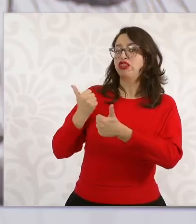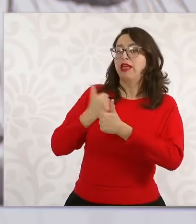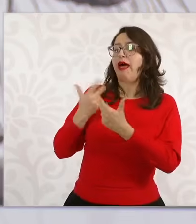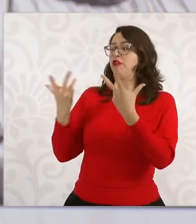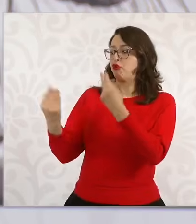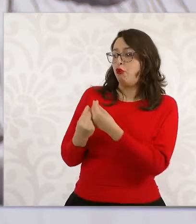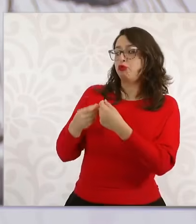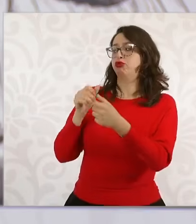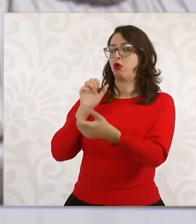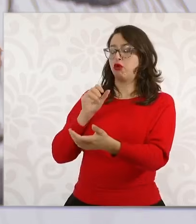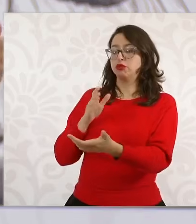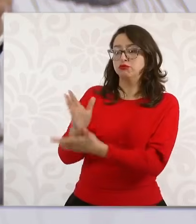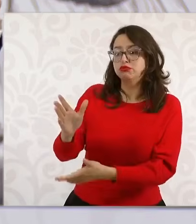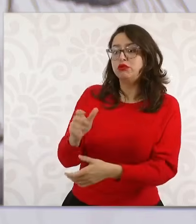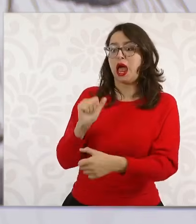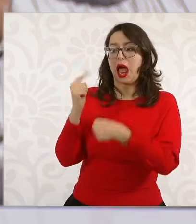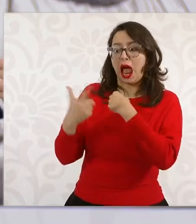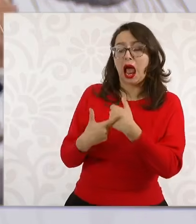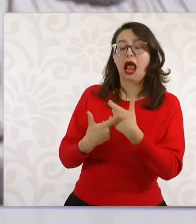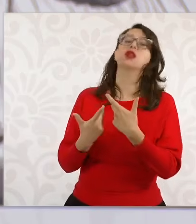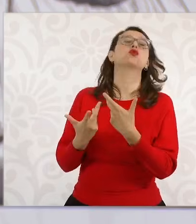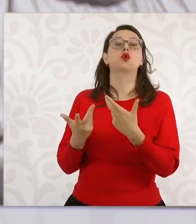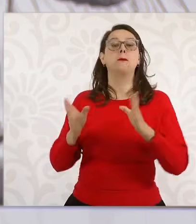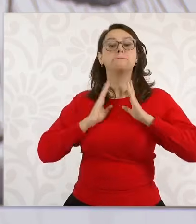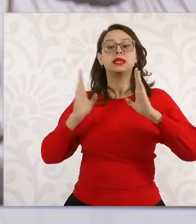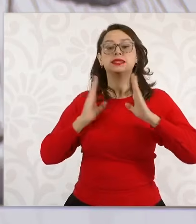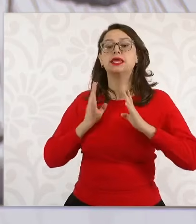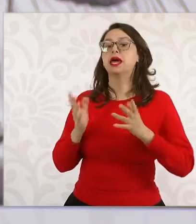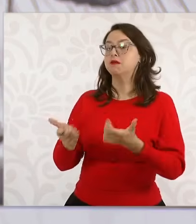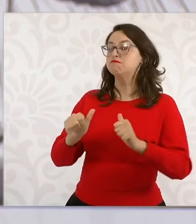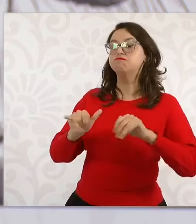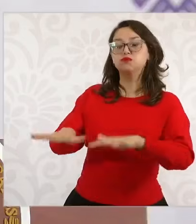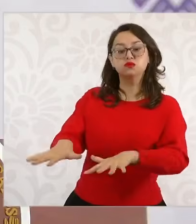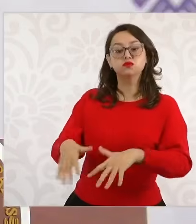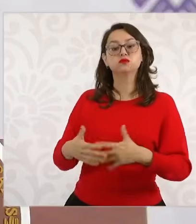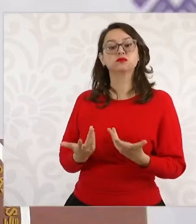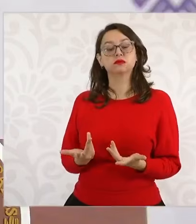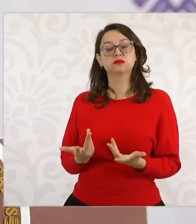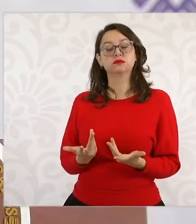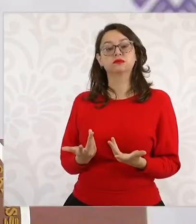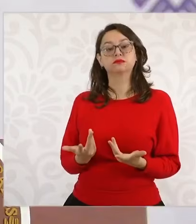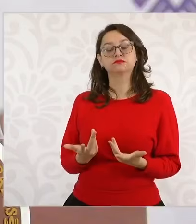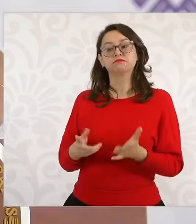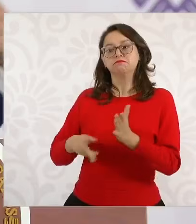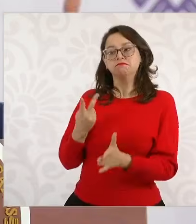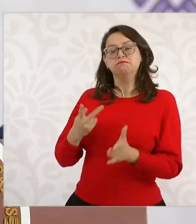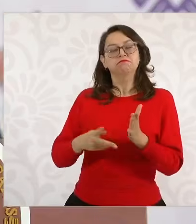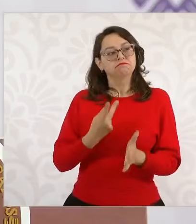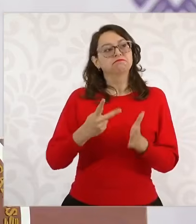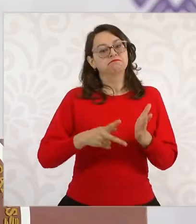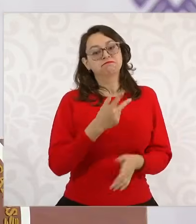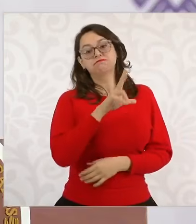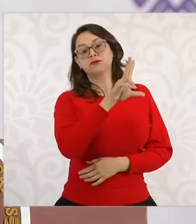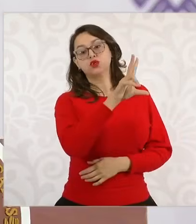conjuntas, con entrada de militares de Estados Unidos a México, y le hemos dicho no,